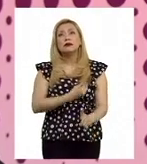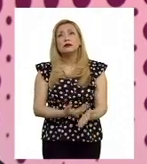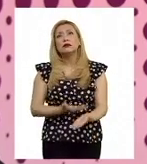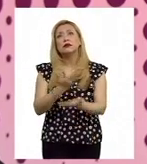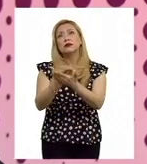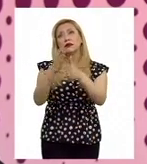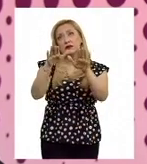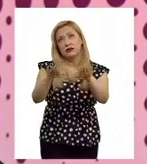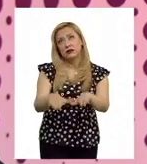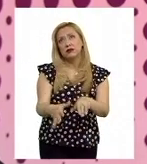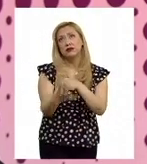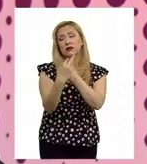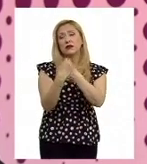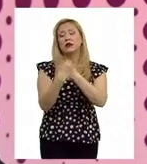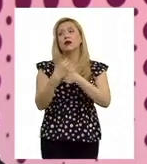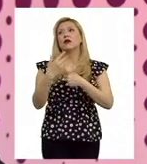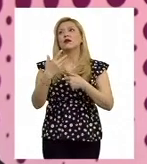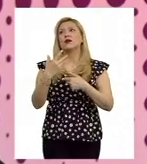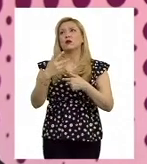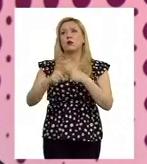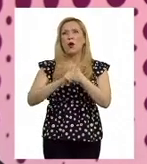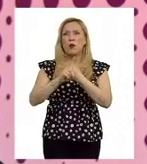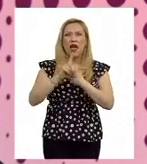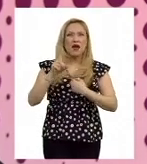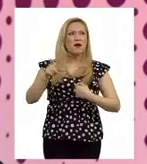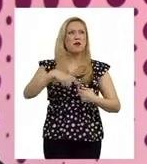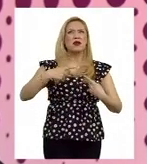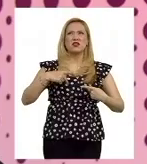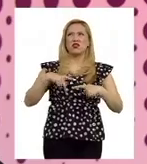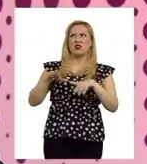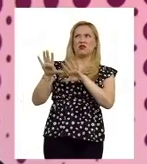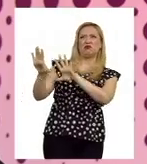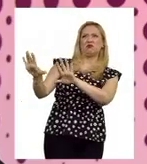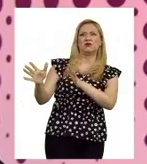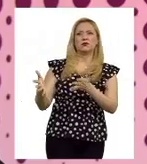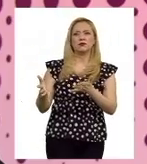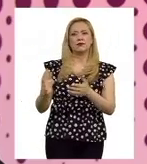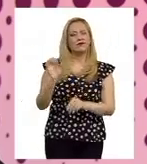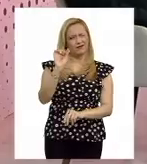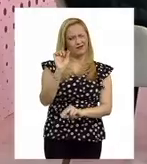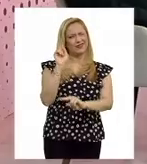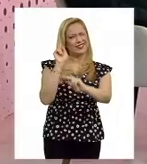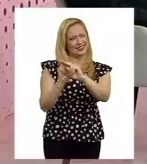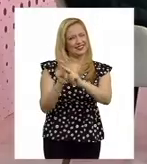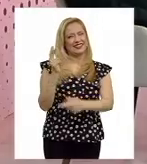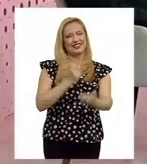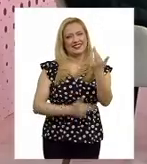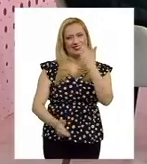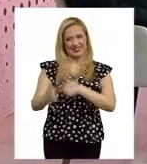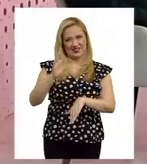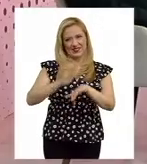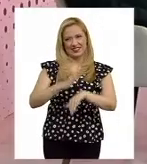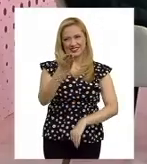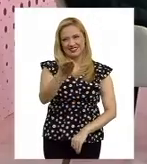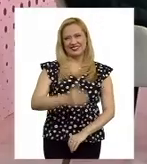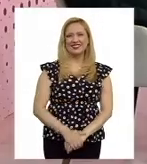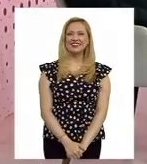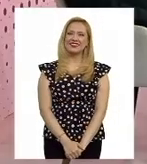incrementa la violencia, la tensión social. Regresando, no nos dejen, sigan con